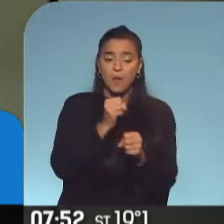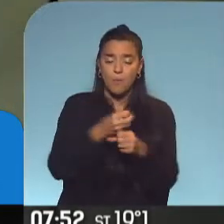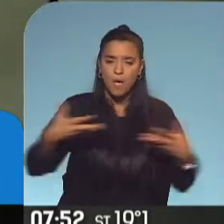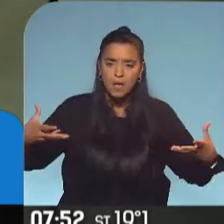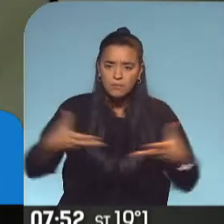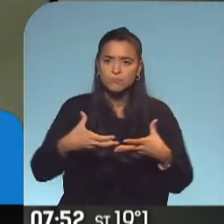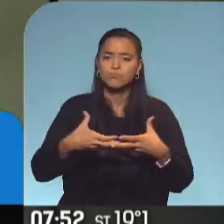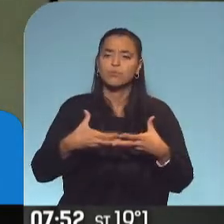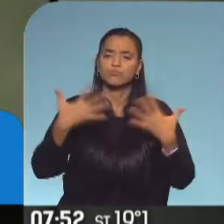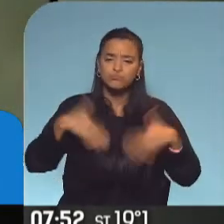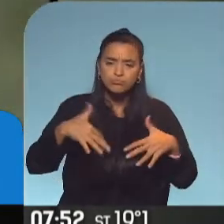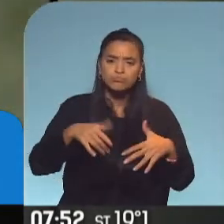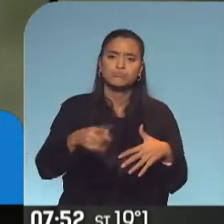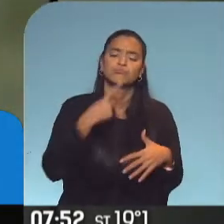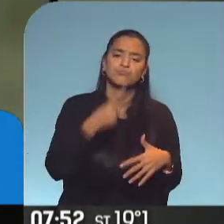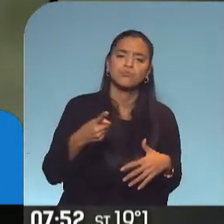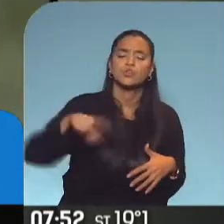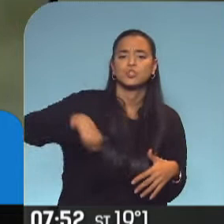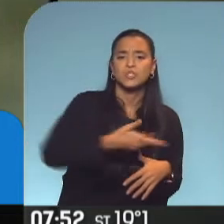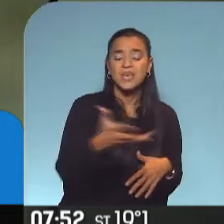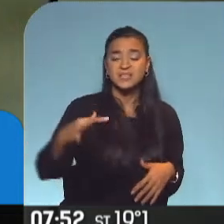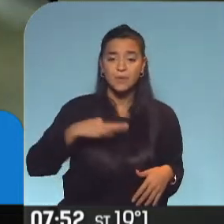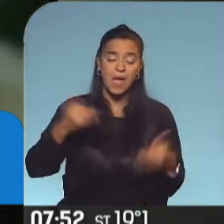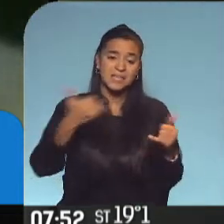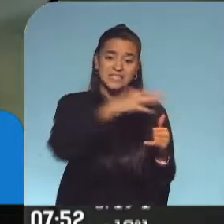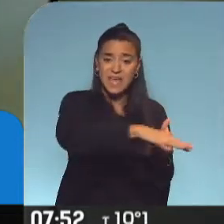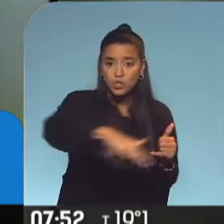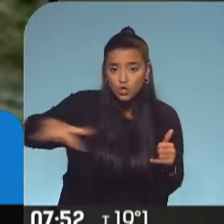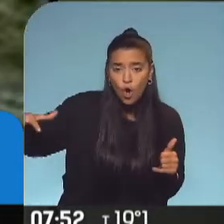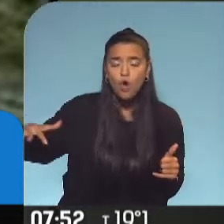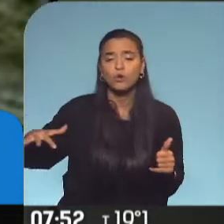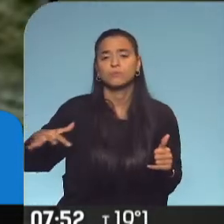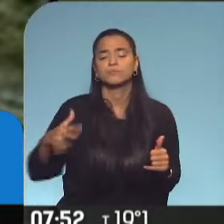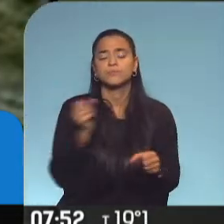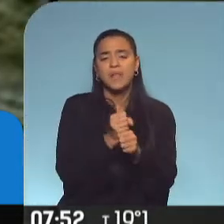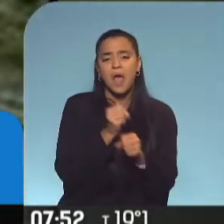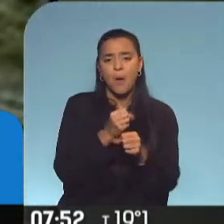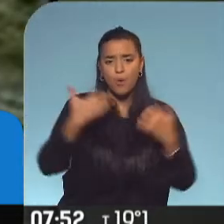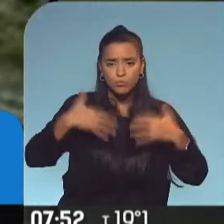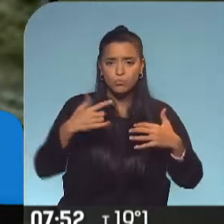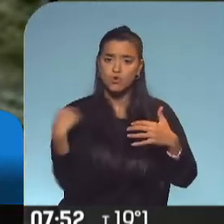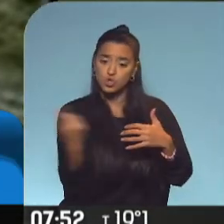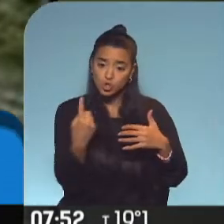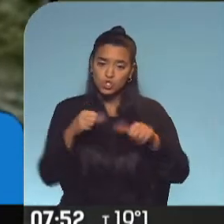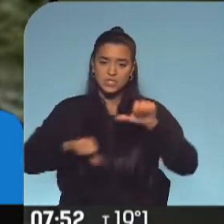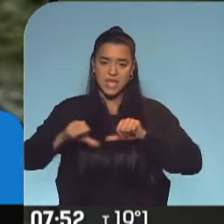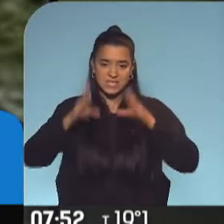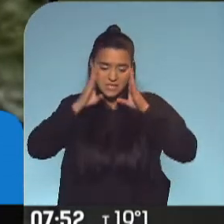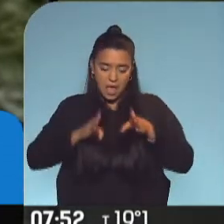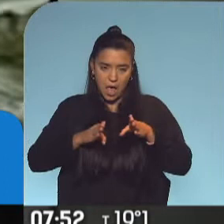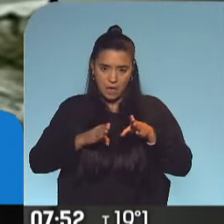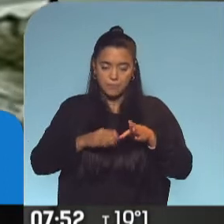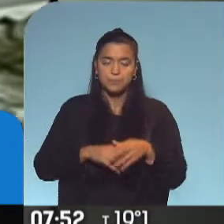mucho más amplio de la sociedad civil, donde de diferentes sectores se aporta en esta tarea y nosotros lo hacemos desde la ciencia. Desde